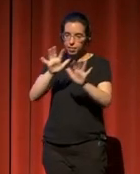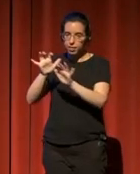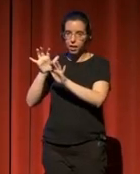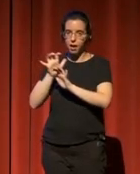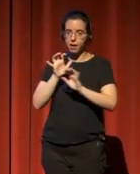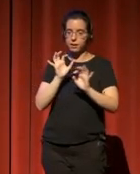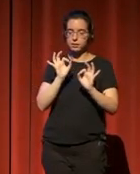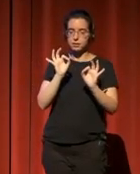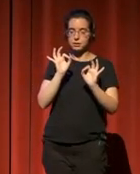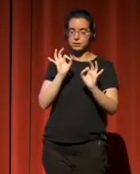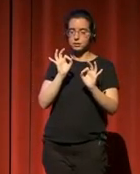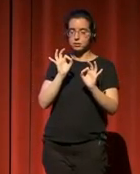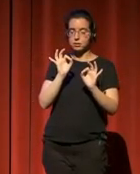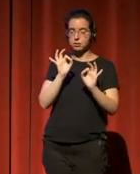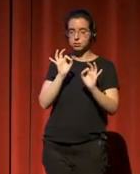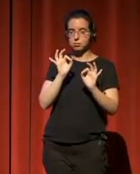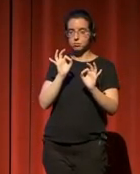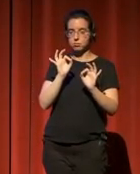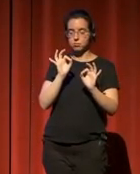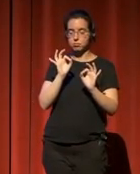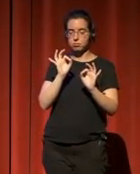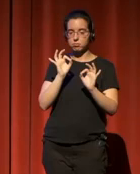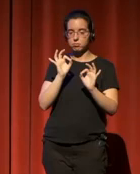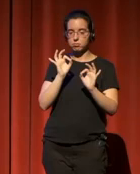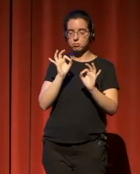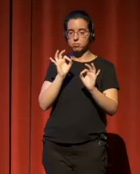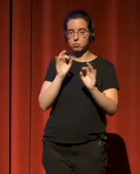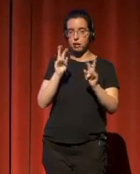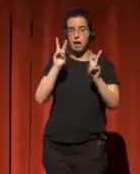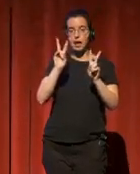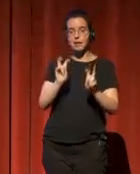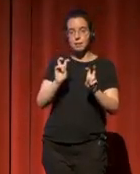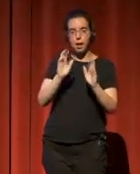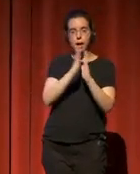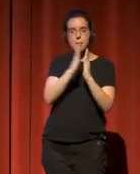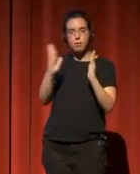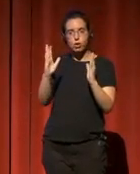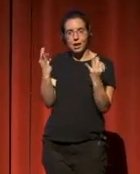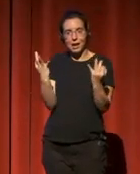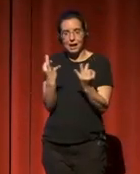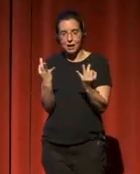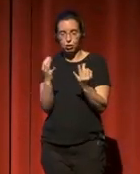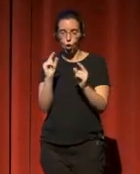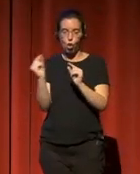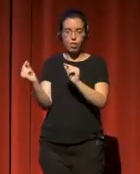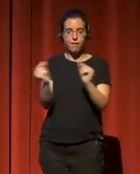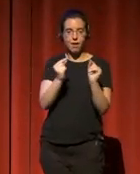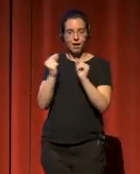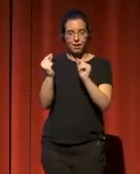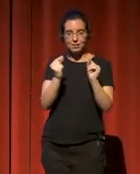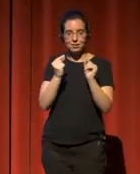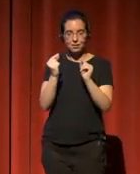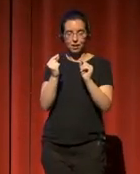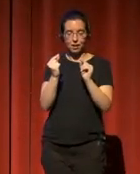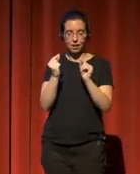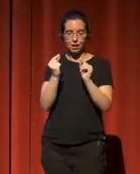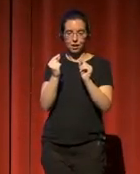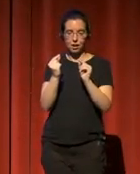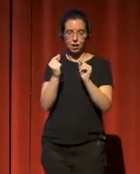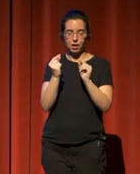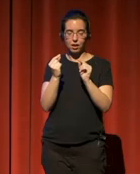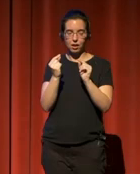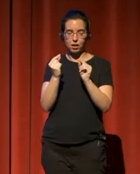eh sobre eh lo que es una biblioteca o los debates sobre los que eh